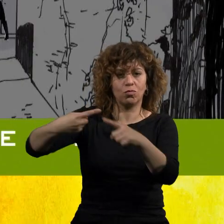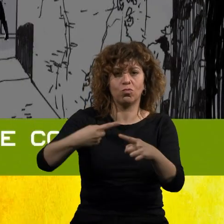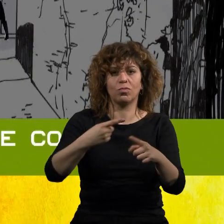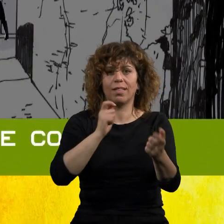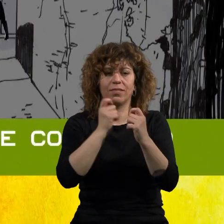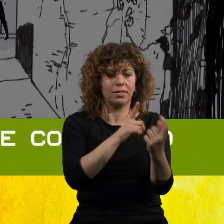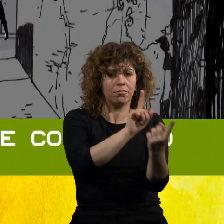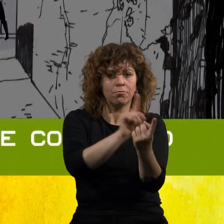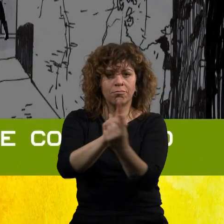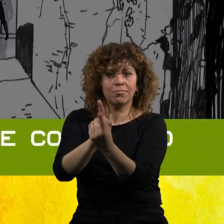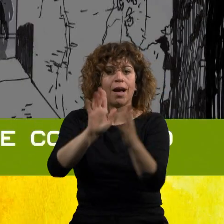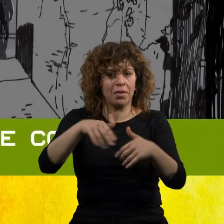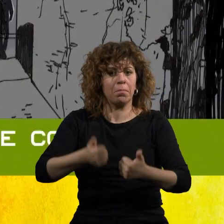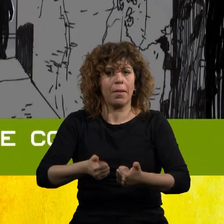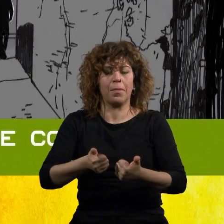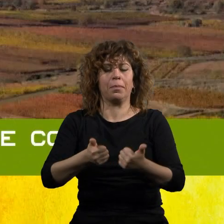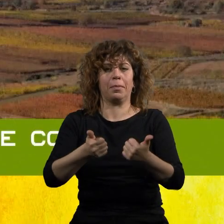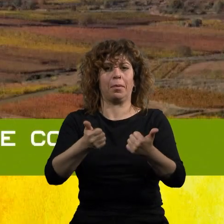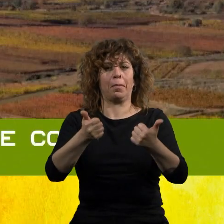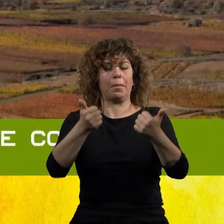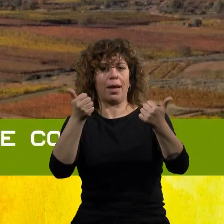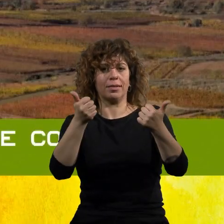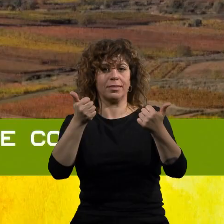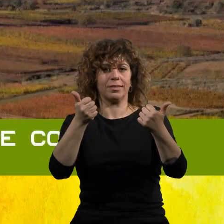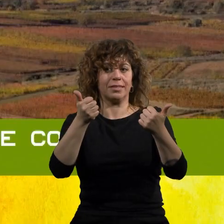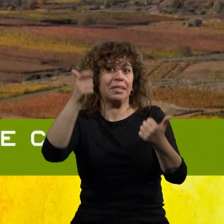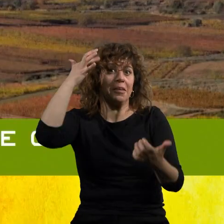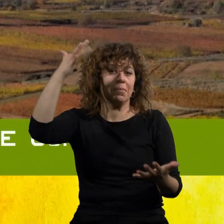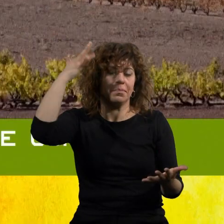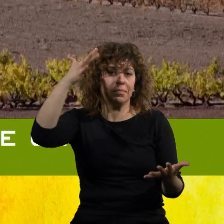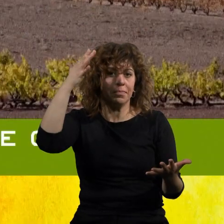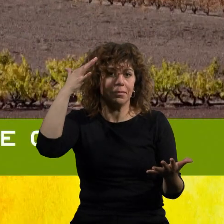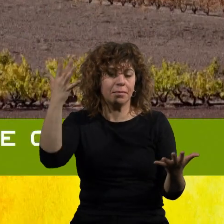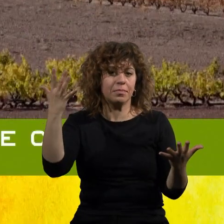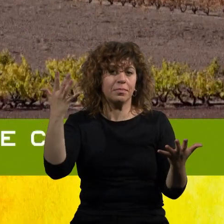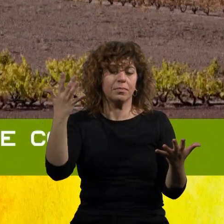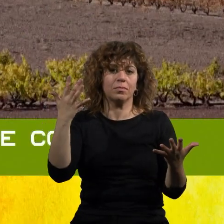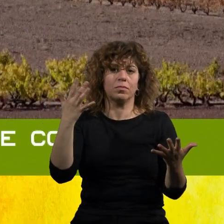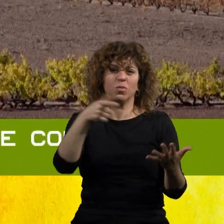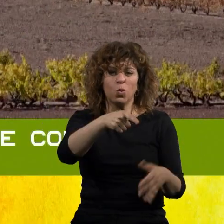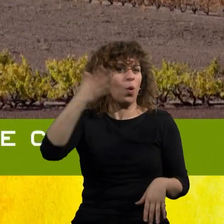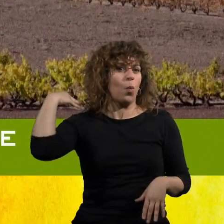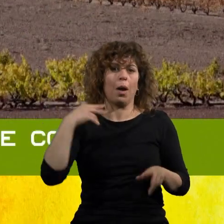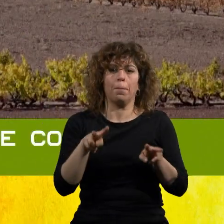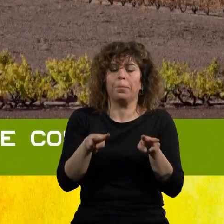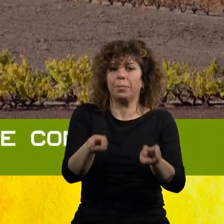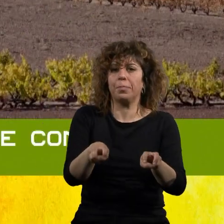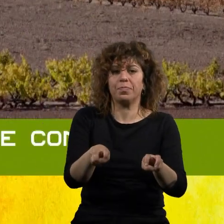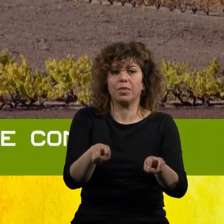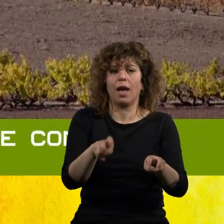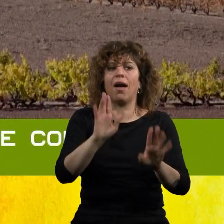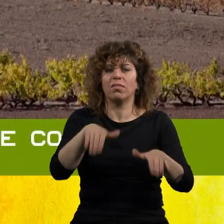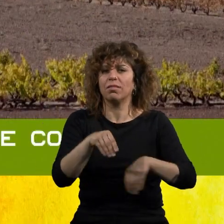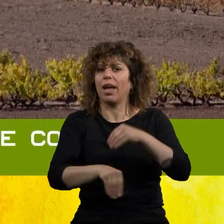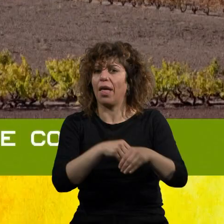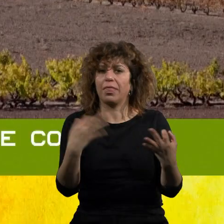La cosa fue creciendo, ¿no?, fue tomando forma, y me imagino que tú en un principio tampoco sabías hasta dónde iba a llegar